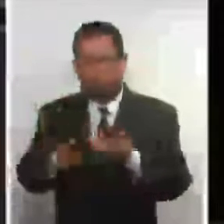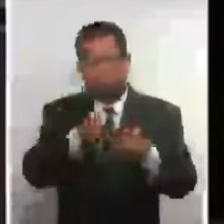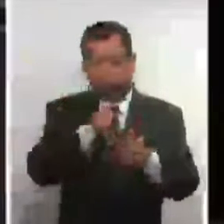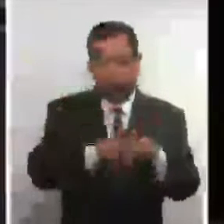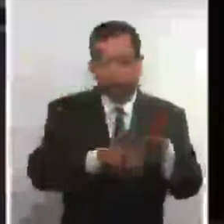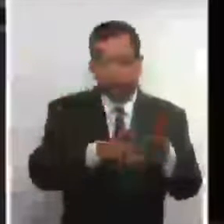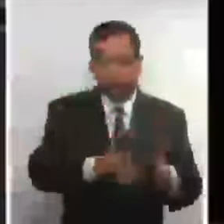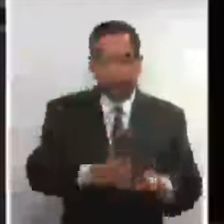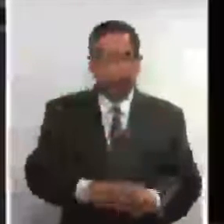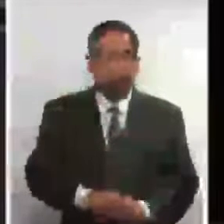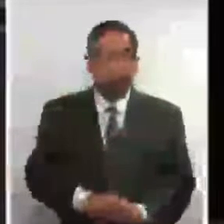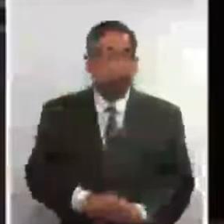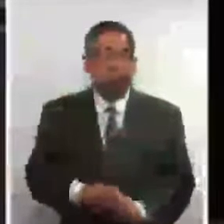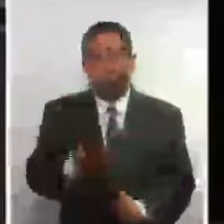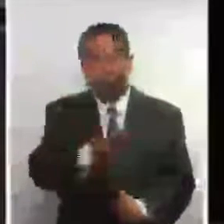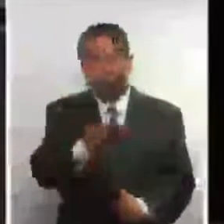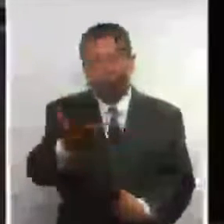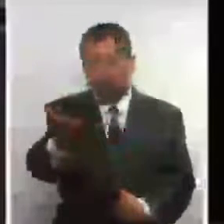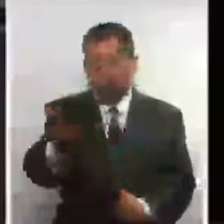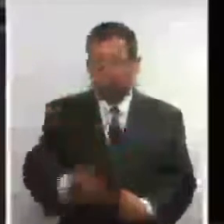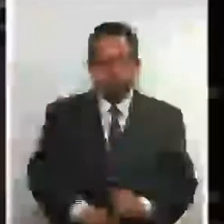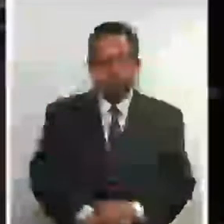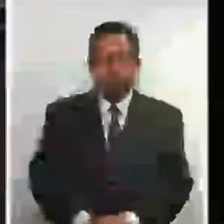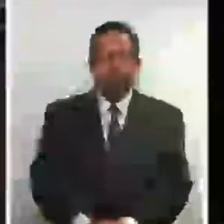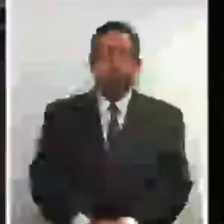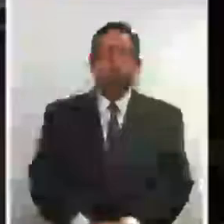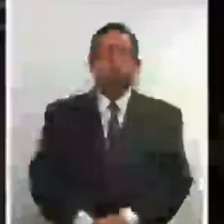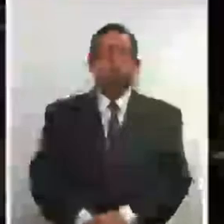decreto. Adelante, diputados.